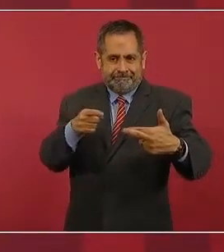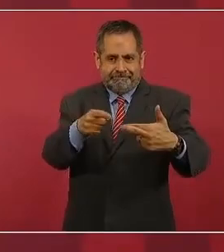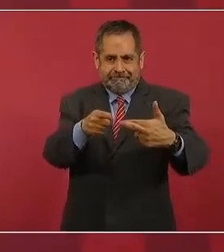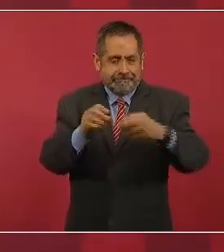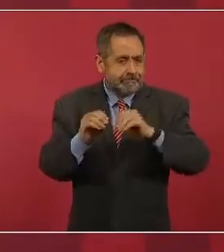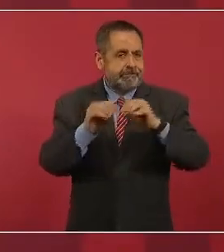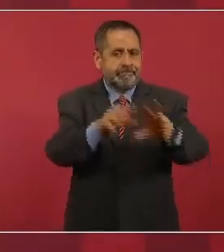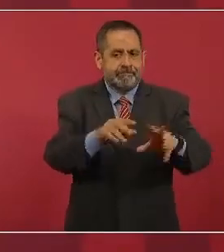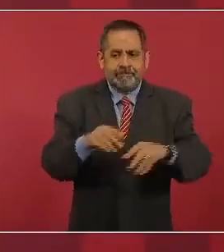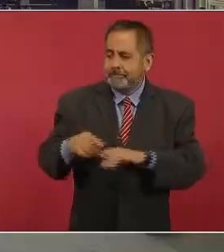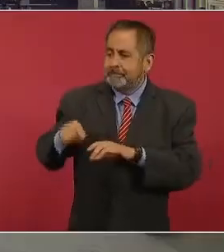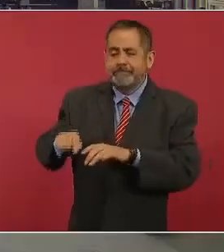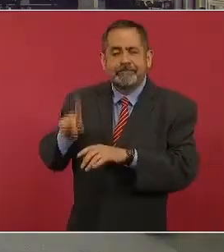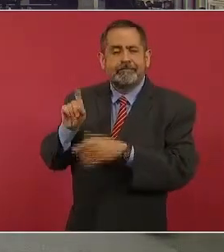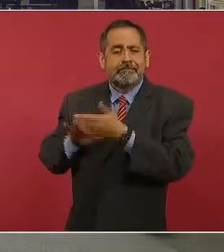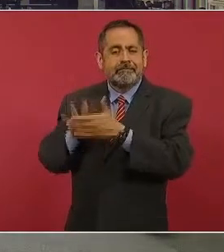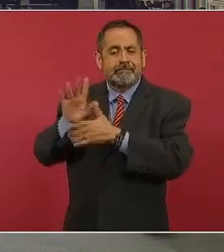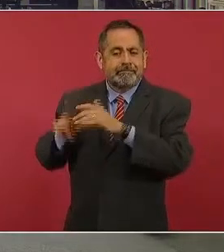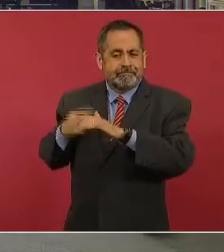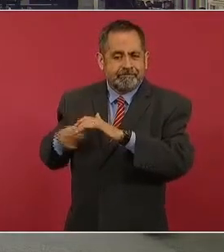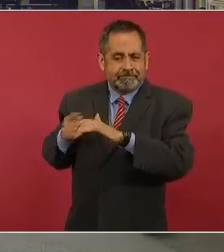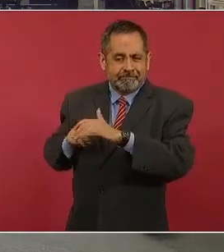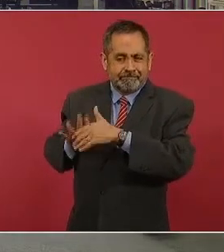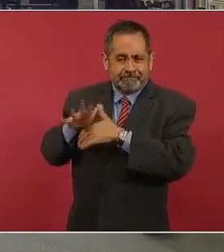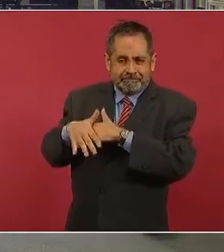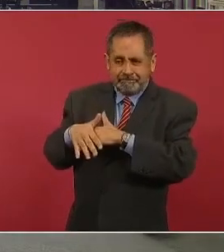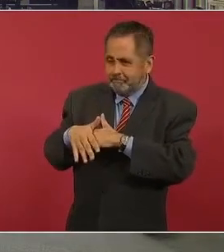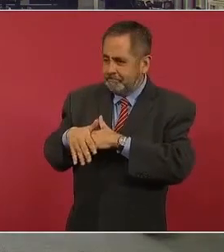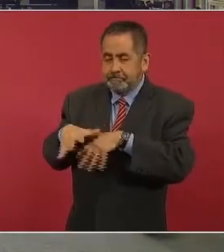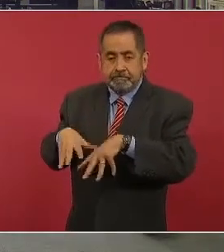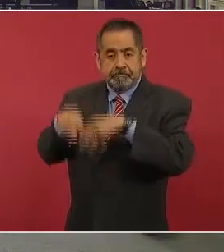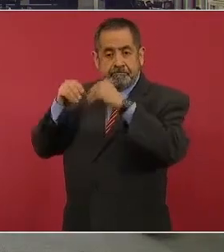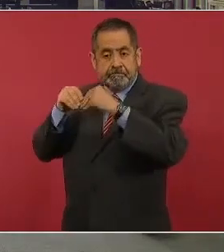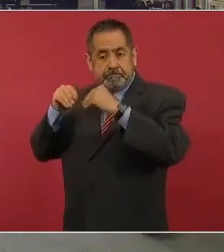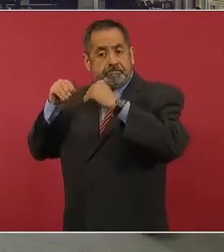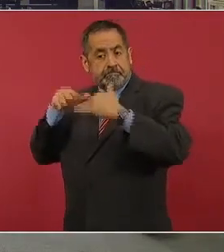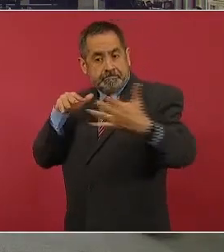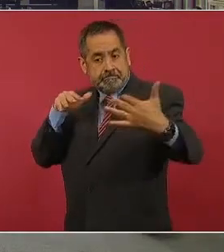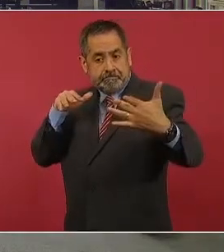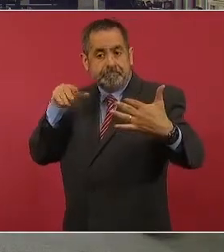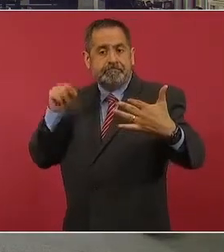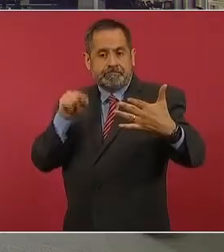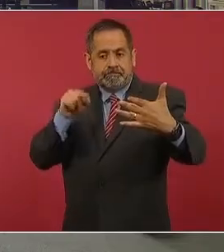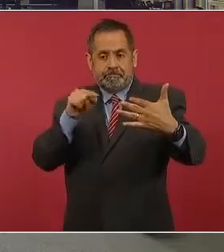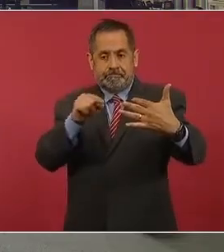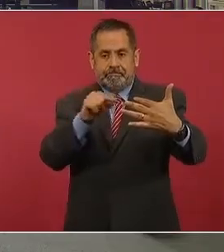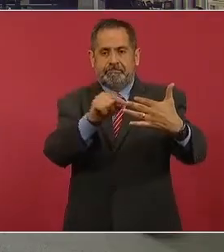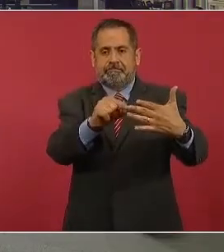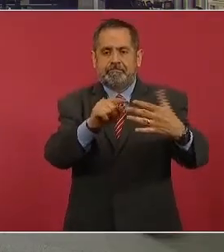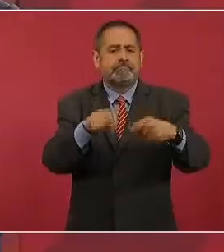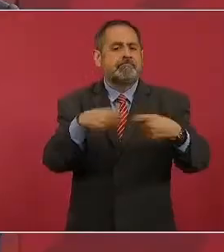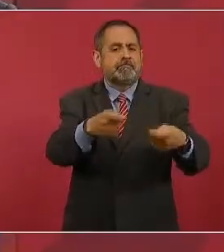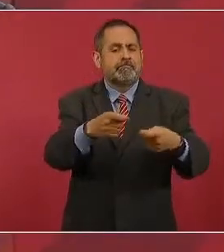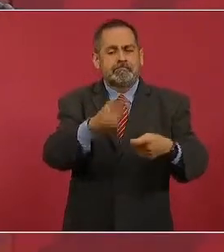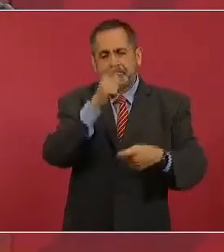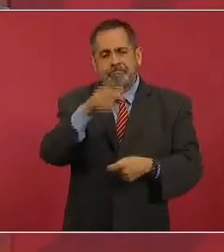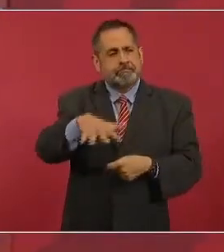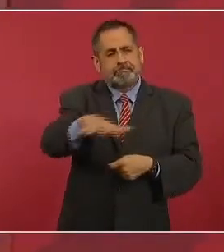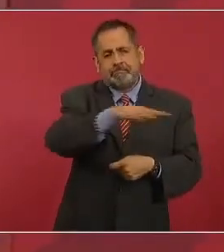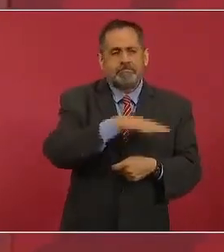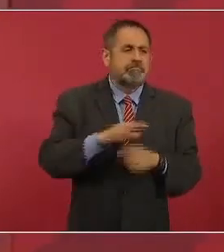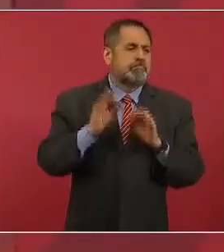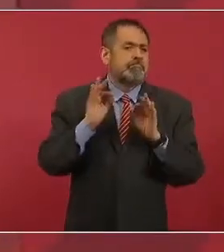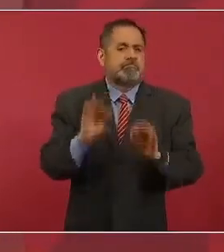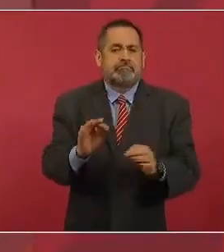hidroeléctricas. Y cómo se tiene esta interconexión, se llevó